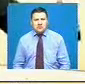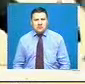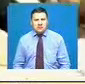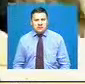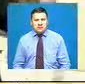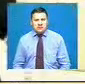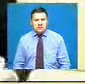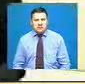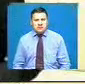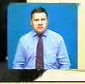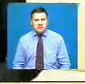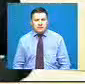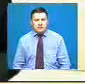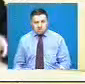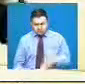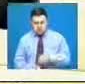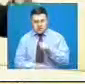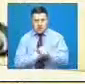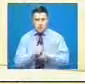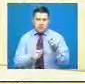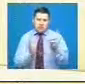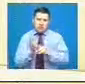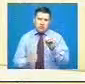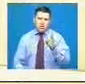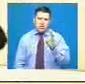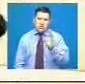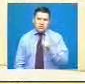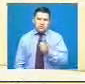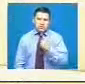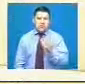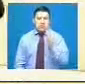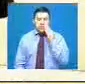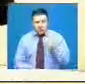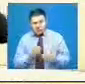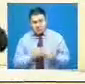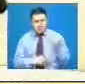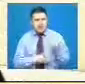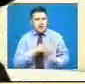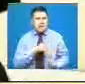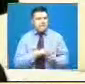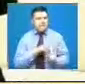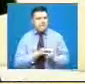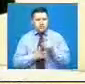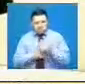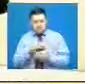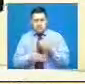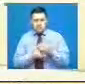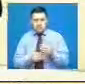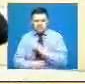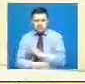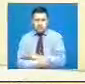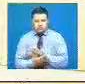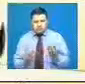década. El punto de quiebre fue en el año 2008, según sus propias gráficas, cuando empezó a haber esa divergencia entre el crecimiento potencial y